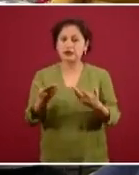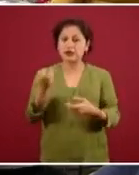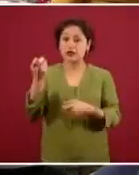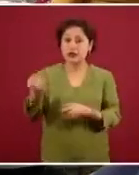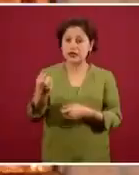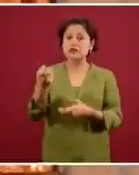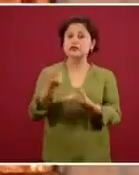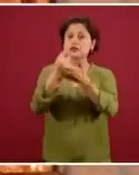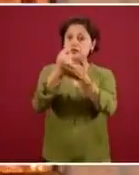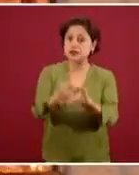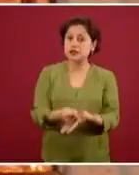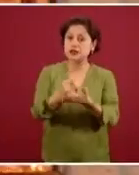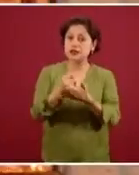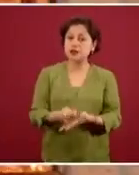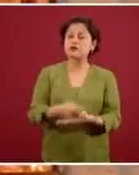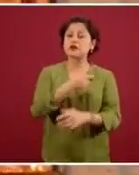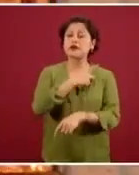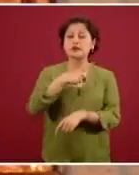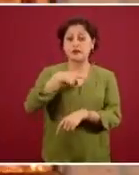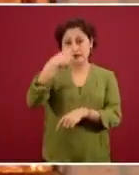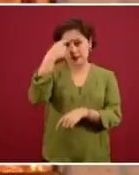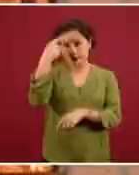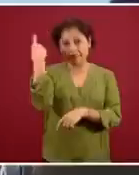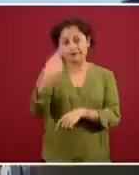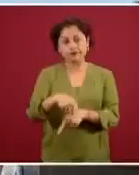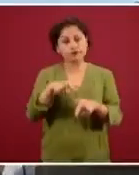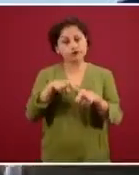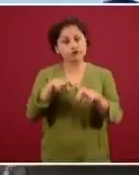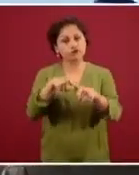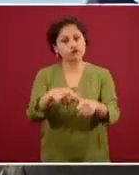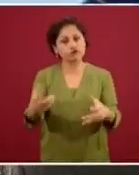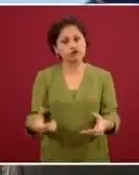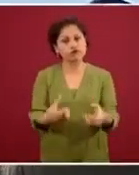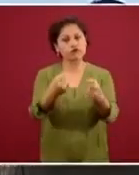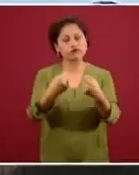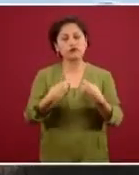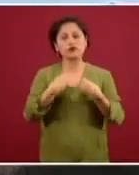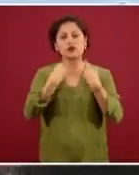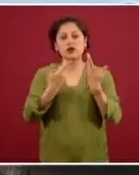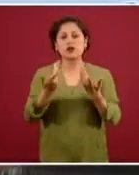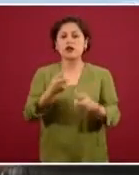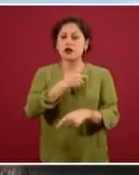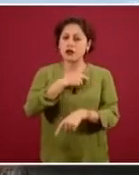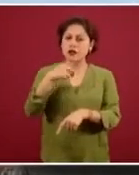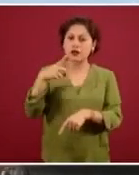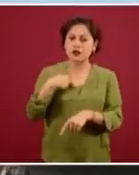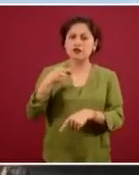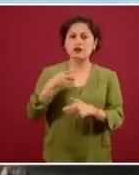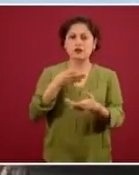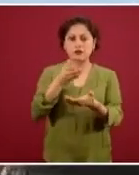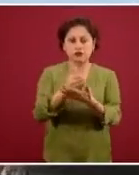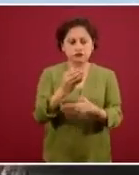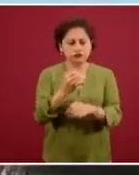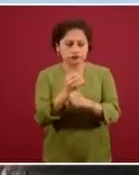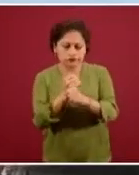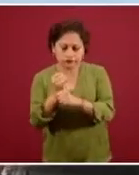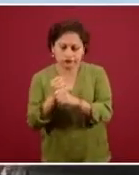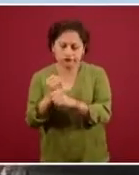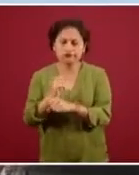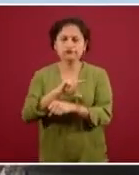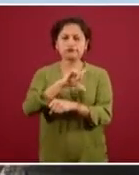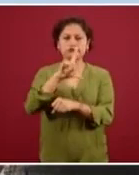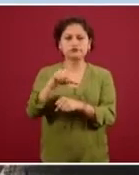intensiva, por lo menos en las 2 primeras fases: inducción a la remisión, intensificación,